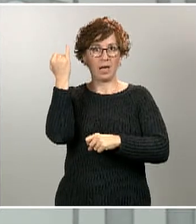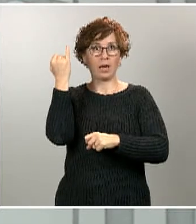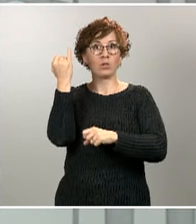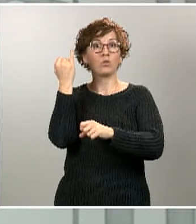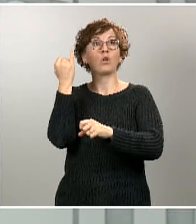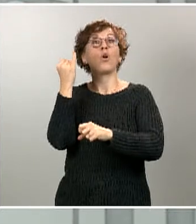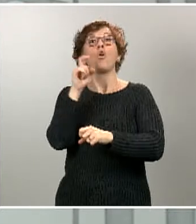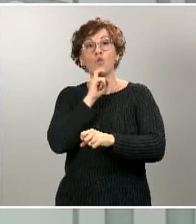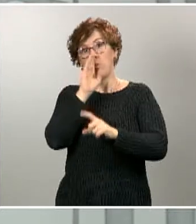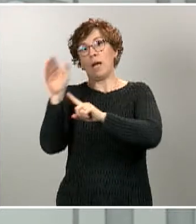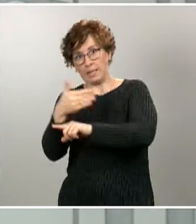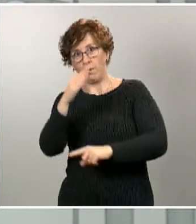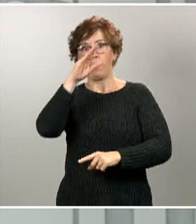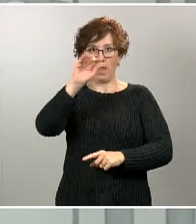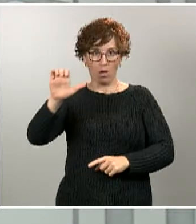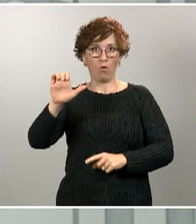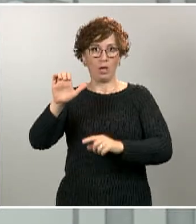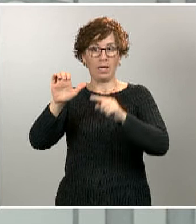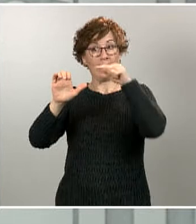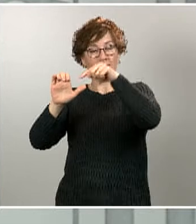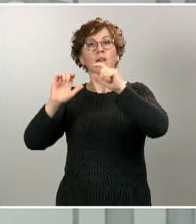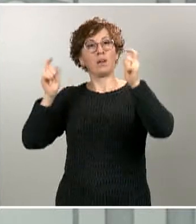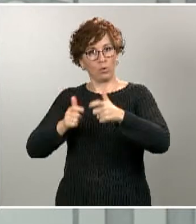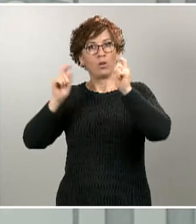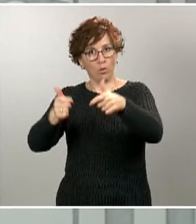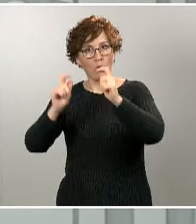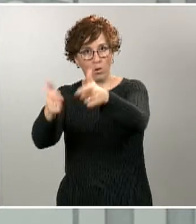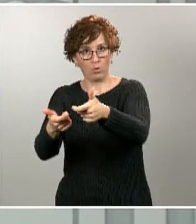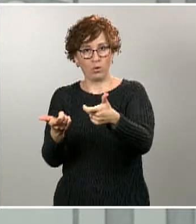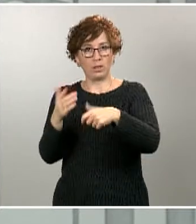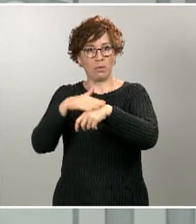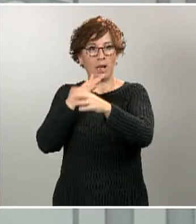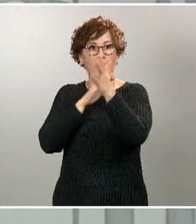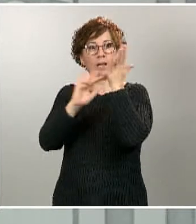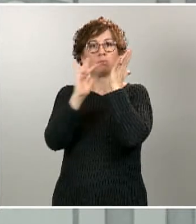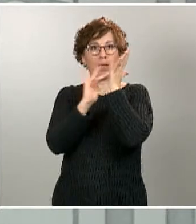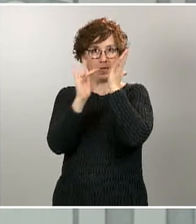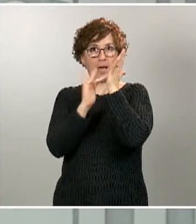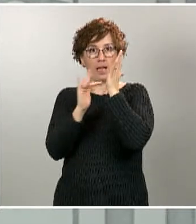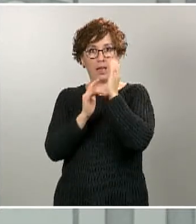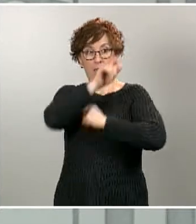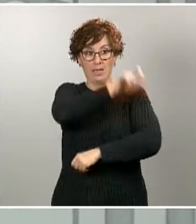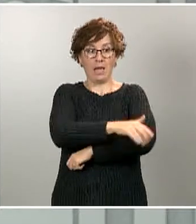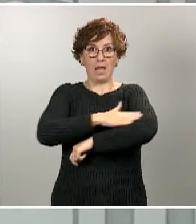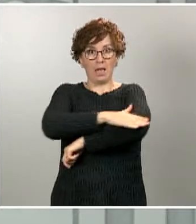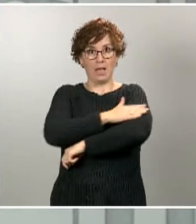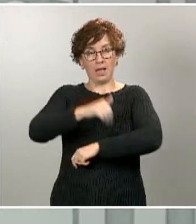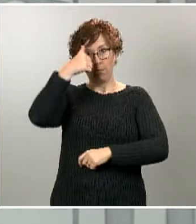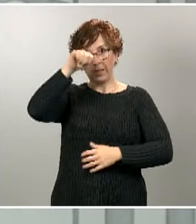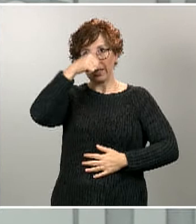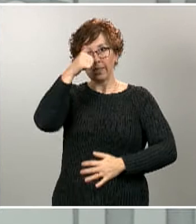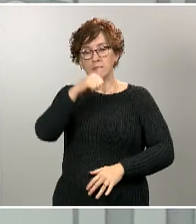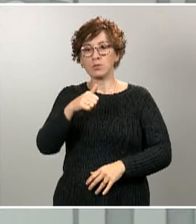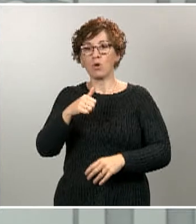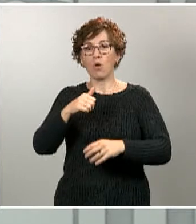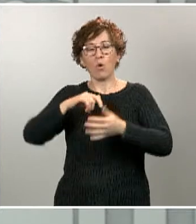en el futuro sucesivas reuniones para que se pueda explicar por parte del ministro Escrivá toda la arquitectura de un modelo ambicioso,